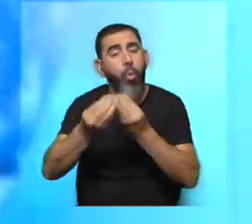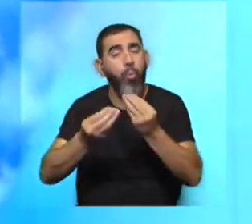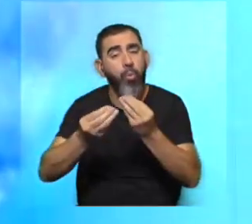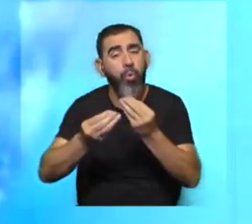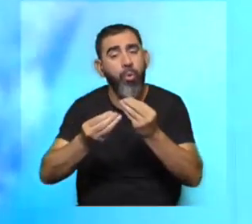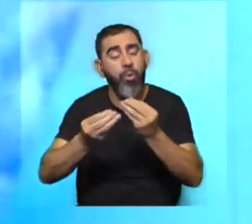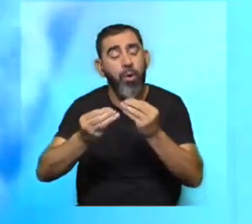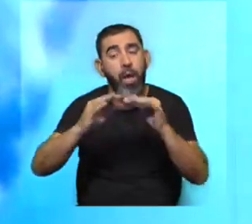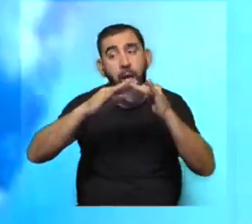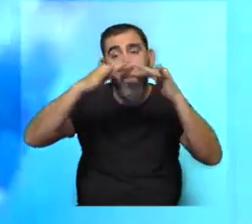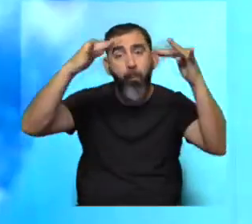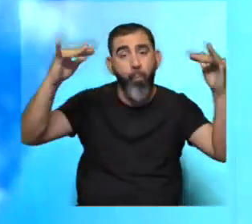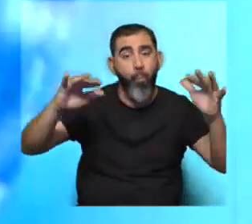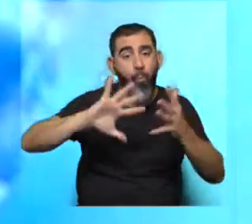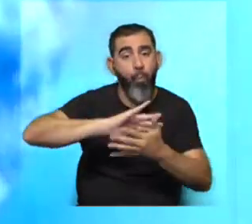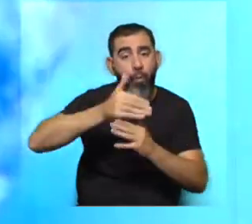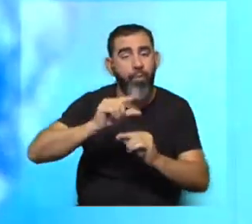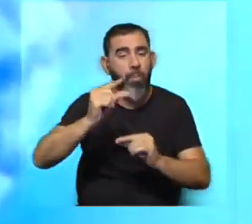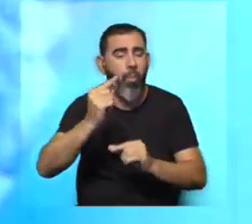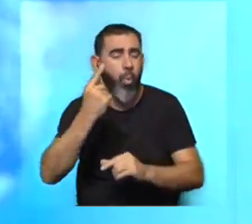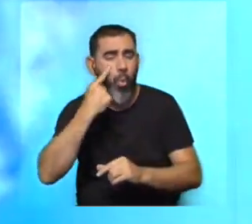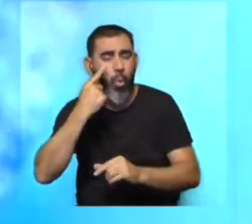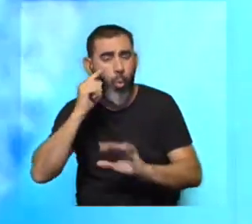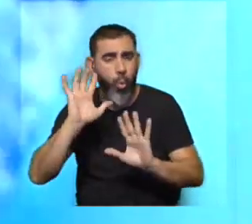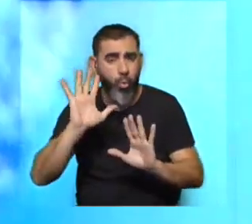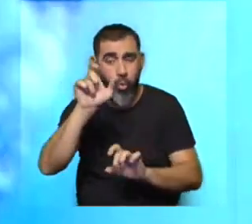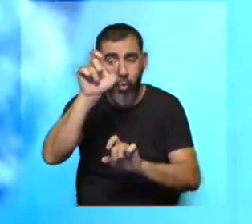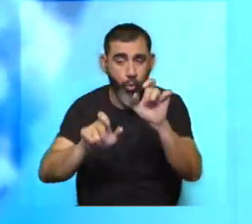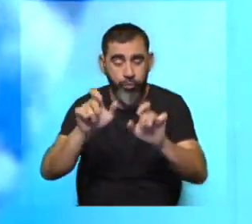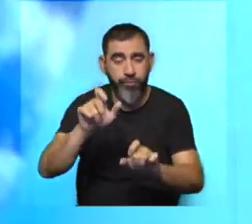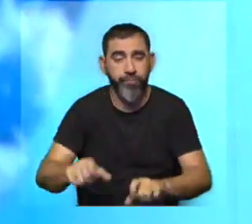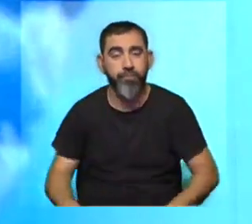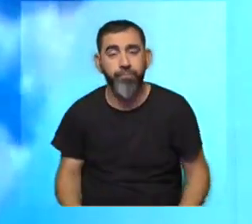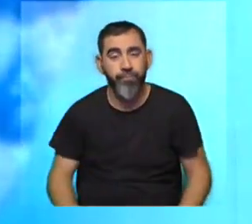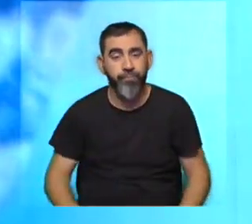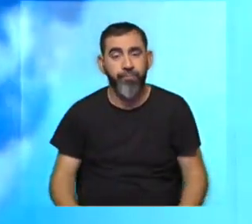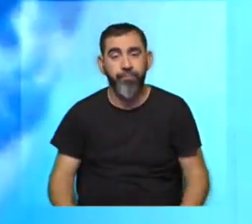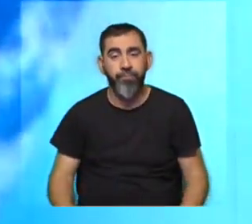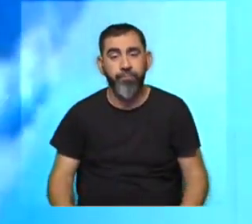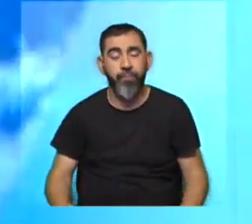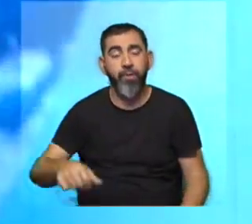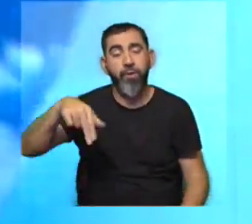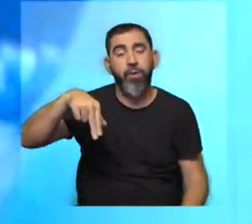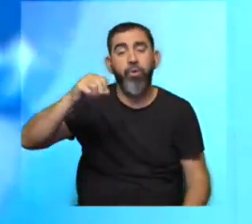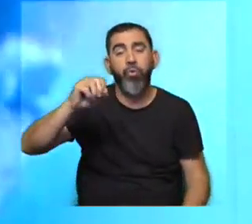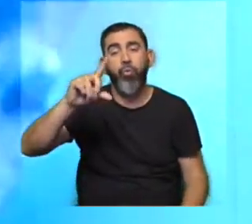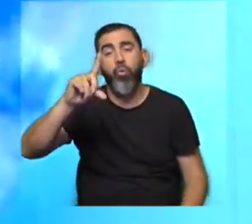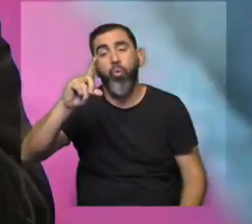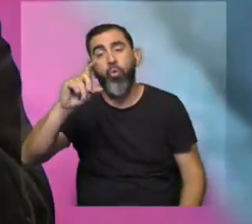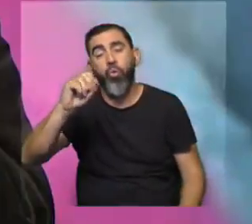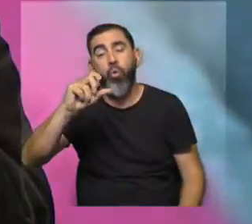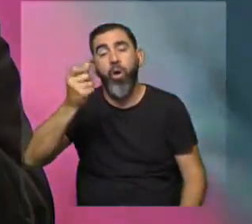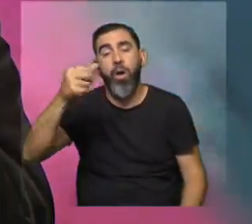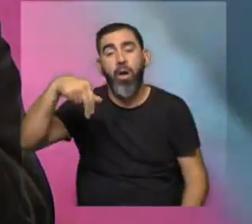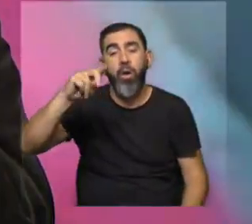corrientes atmosféricas que son muy poco conocidas por los mortales comunes, como el nodo anular del sur, el